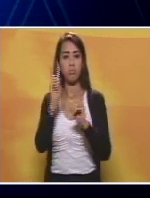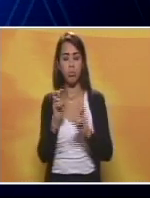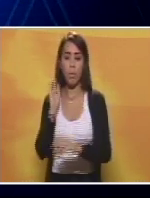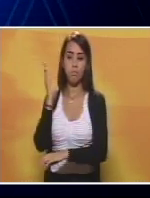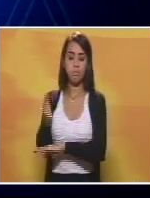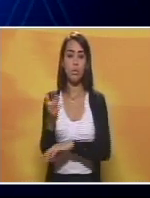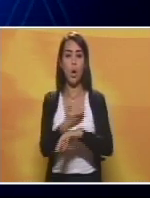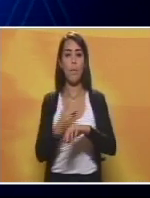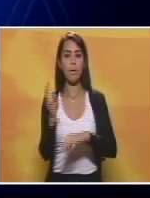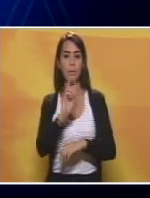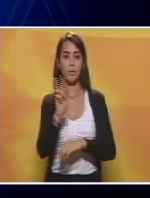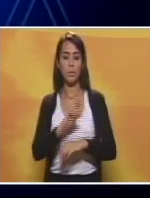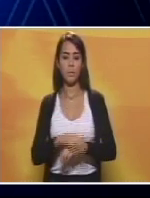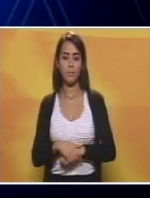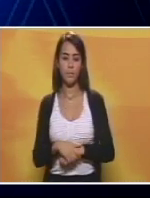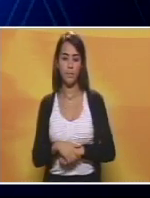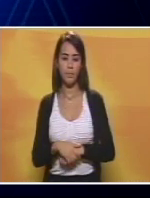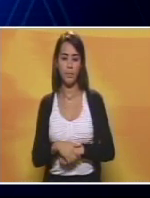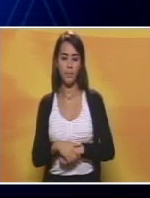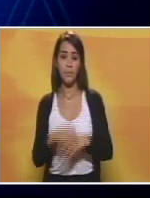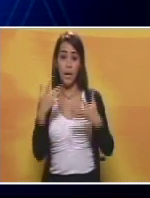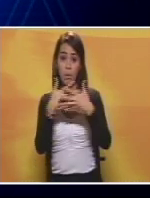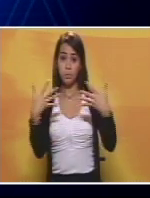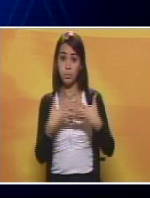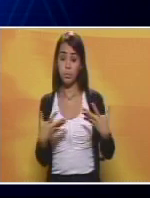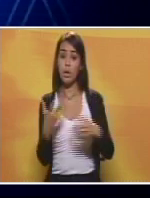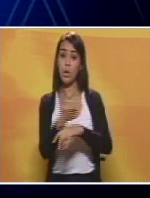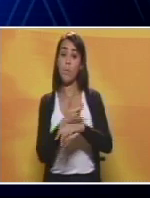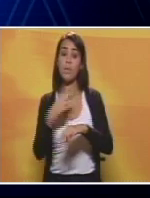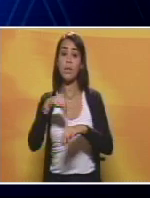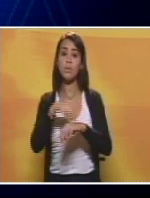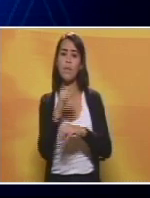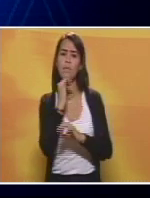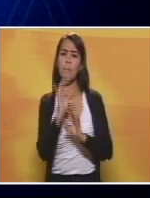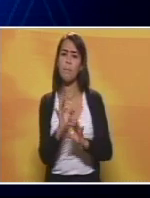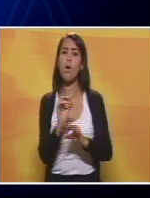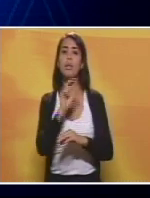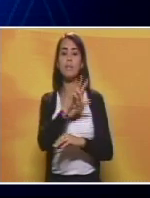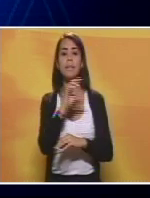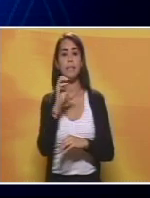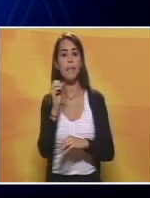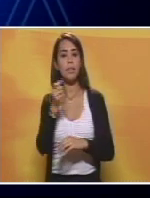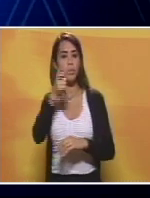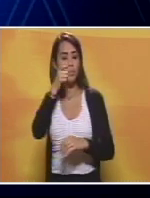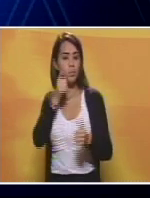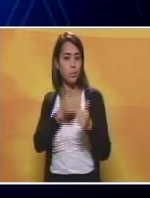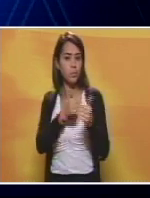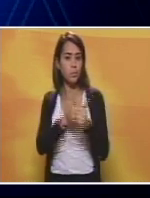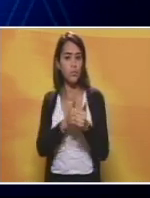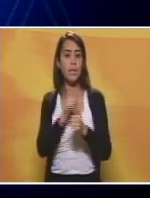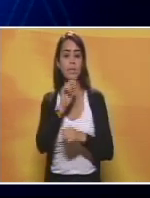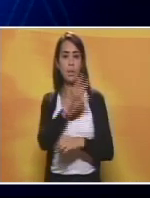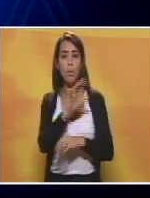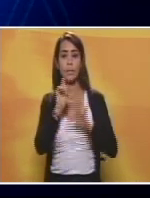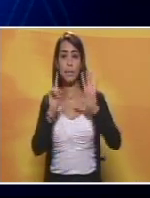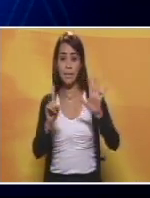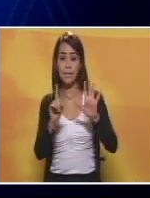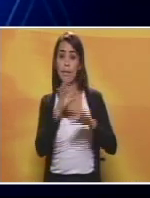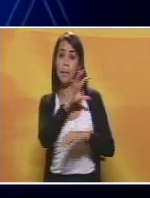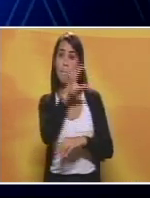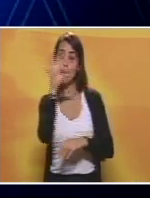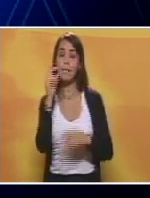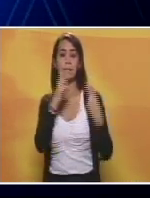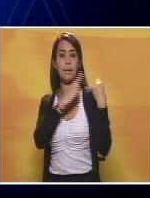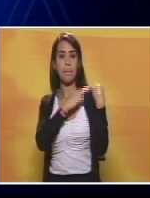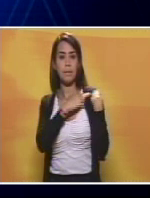el gobierno venezolano en la misiva el gobierno nacional señaló que más de 300 observadores provenientes de 56 países y